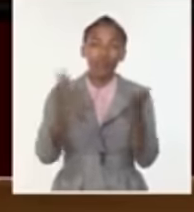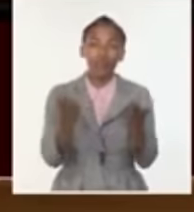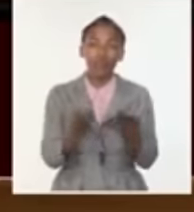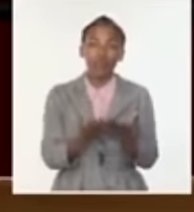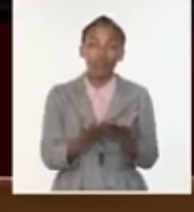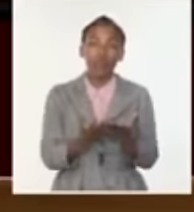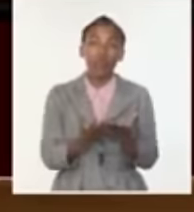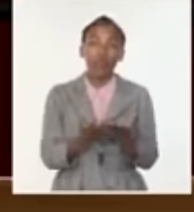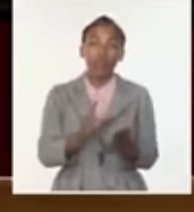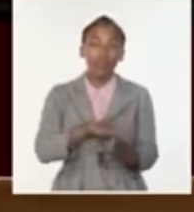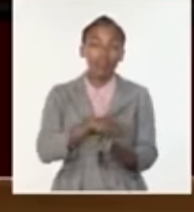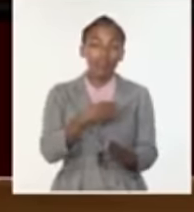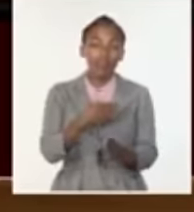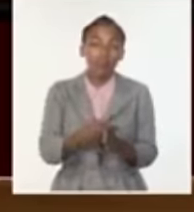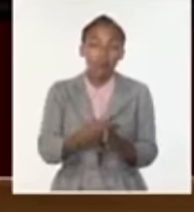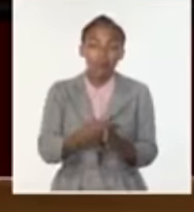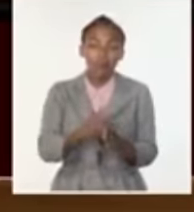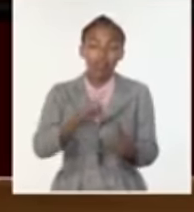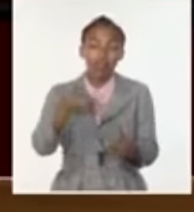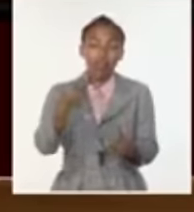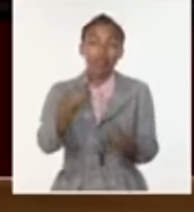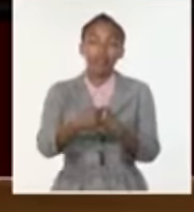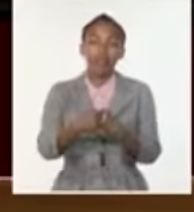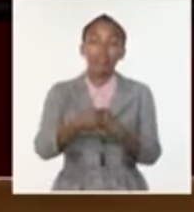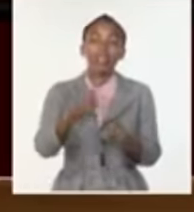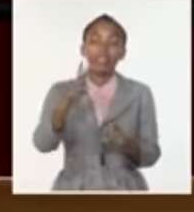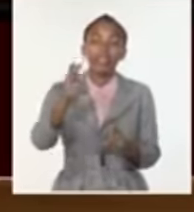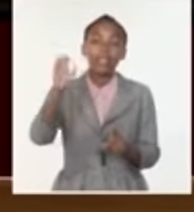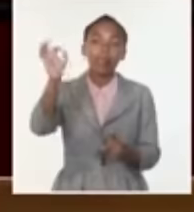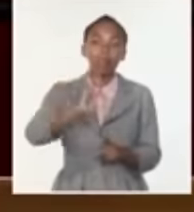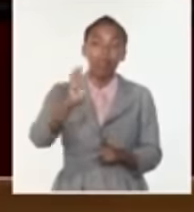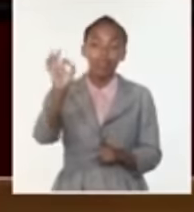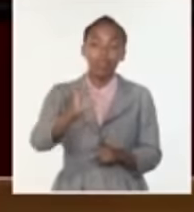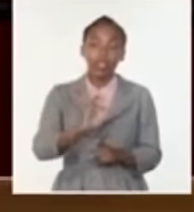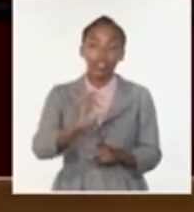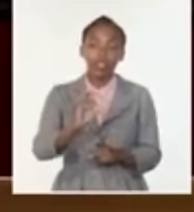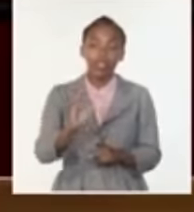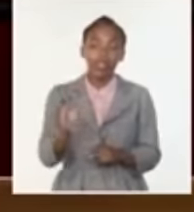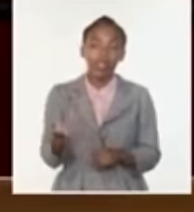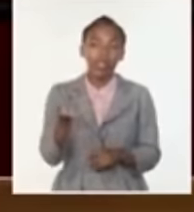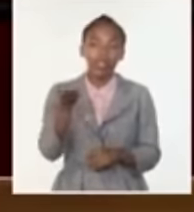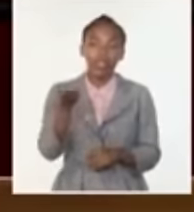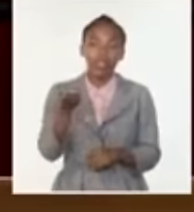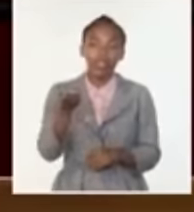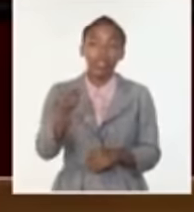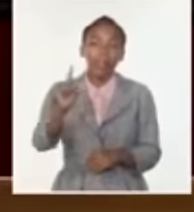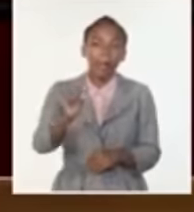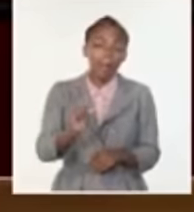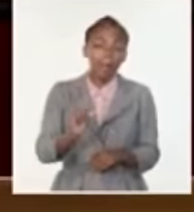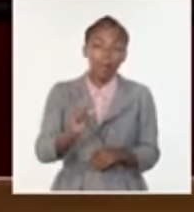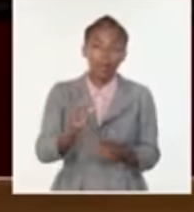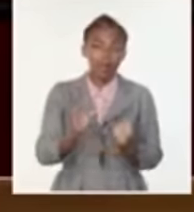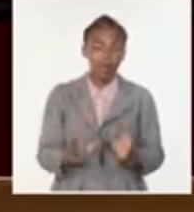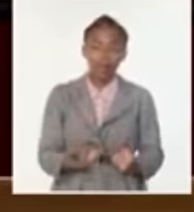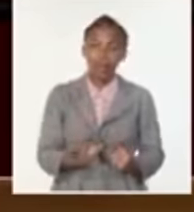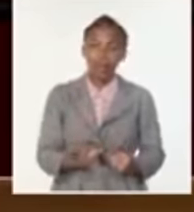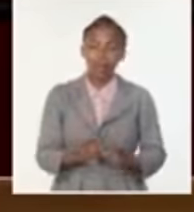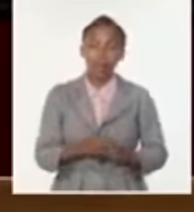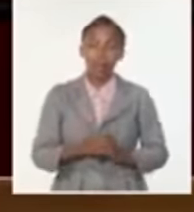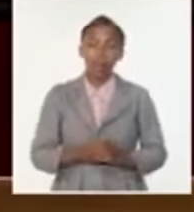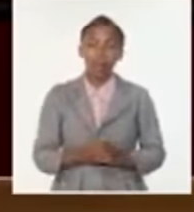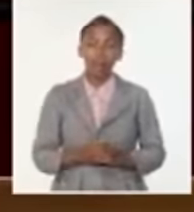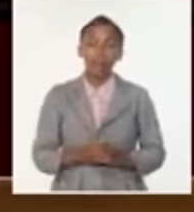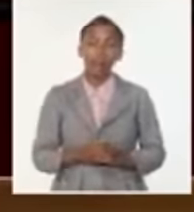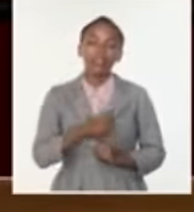le aplicamos a eso el 30% de ganancia y da menos, es menos. Es decir, que no solamente que está topado